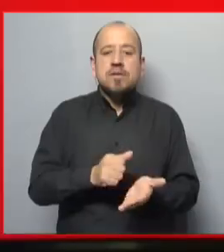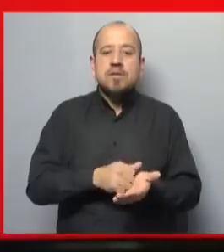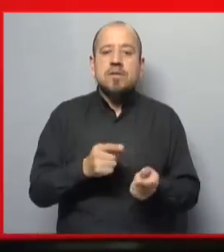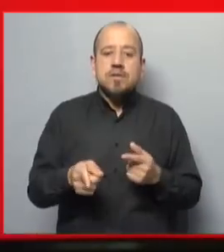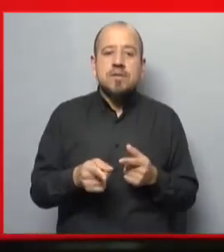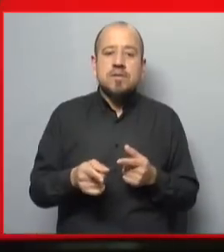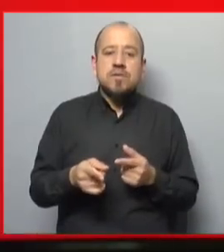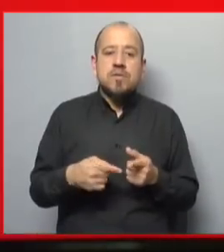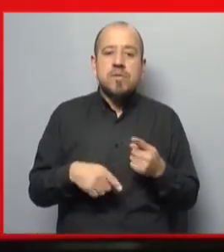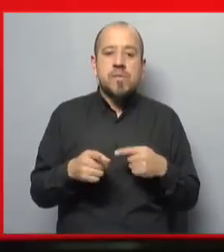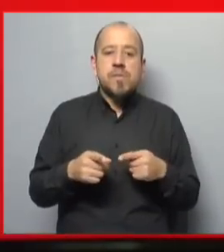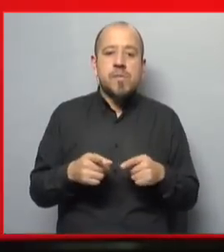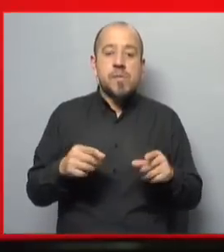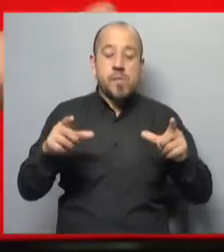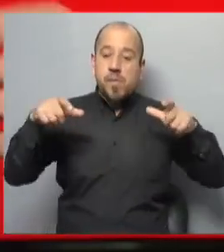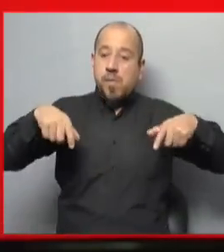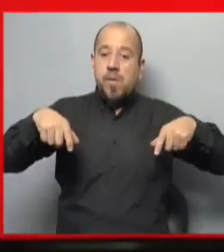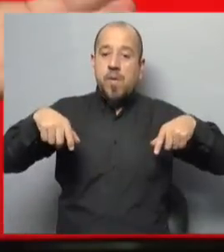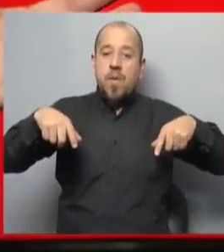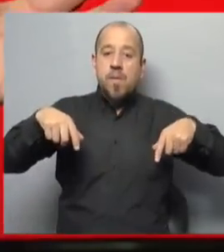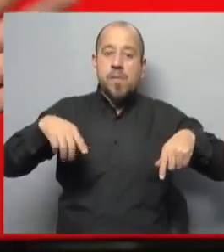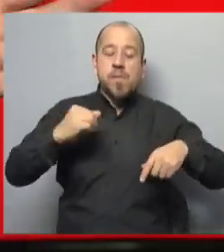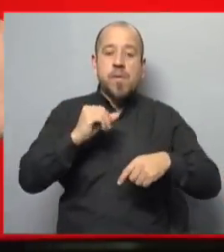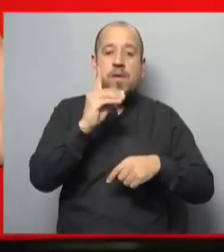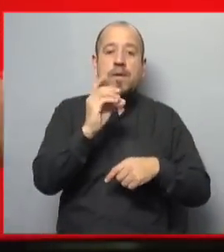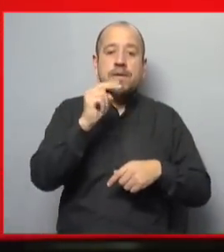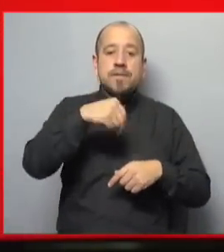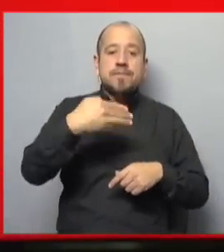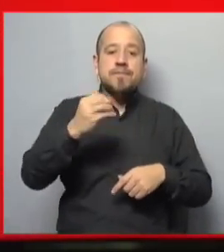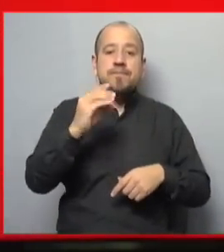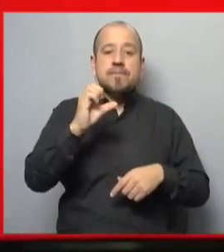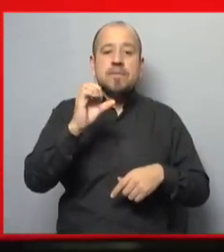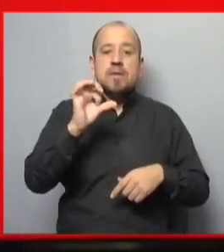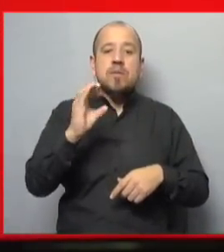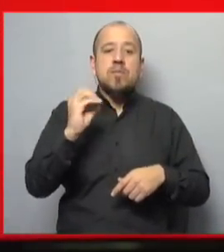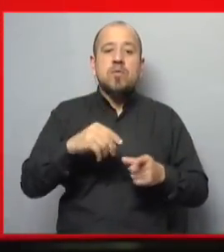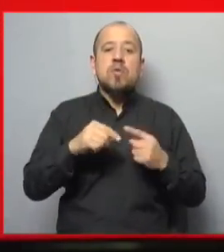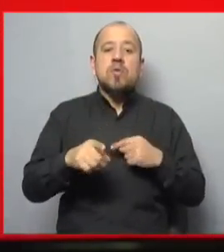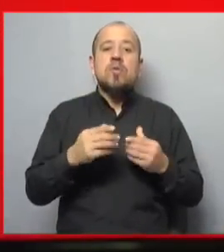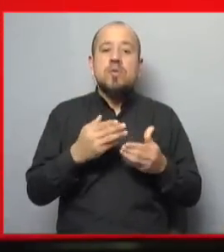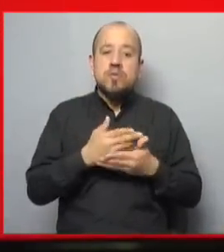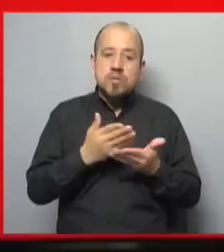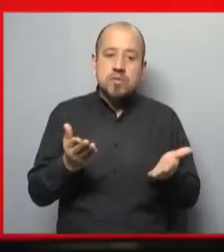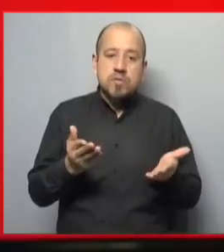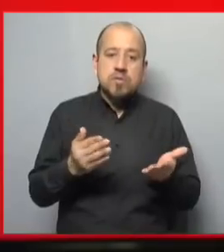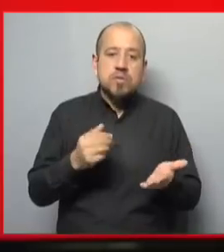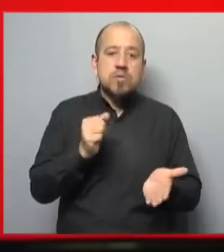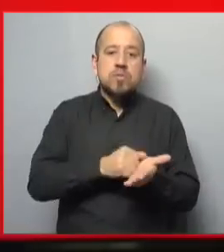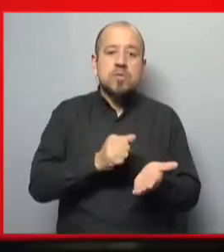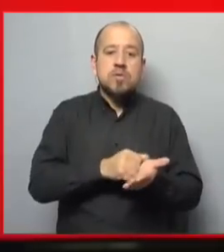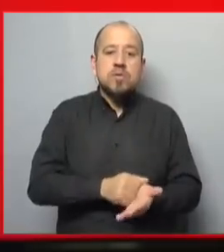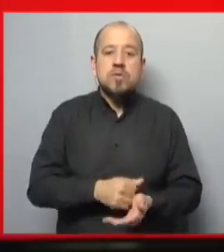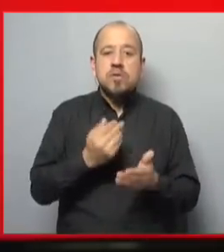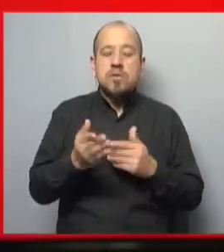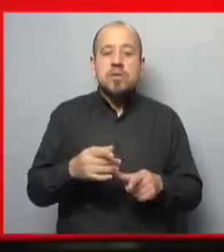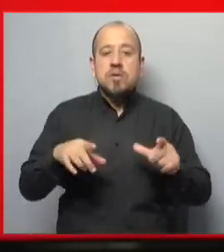cancha en si era el colegio porque era una cancha de fiesta tampoco es toda la manzana es una cancha grande en el medio más hoy ha creado hormigón hoy enfrente estaba la cancha